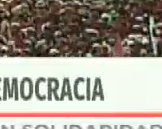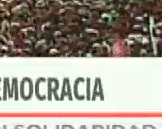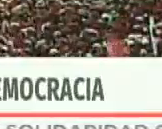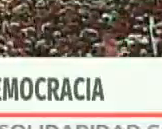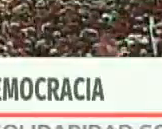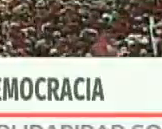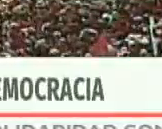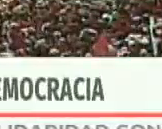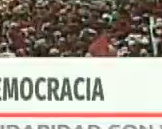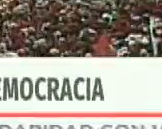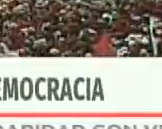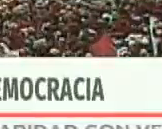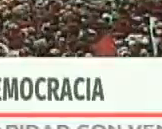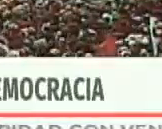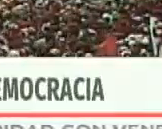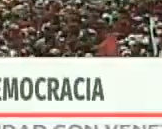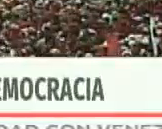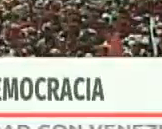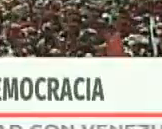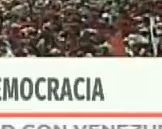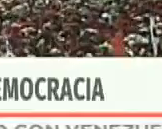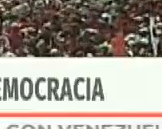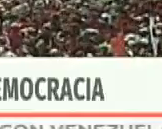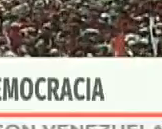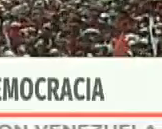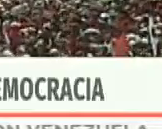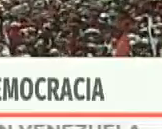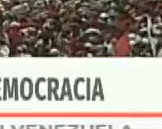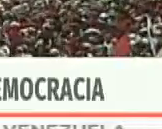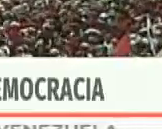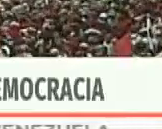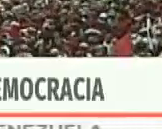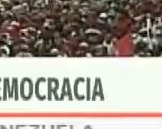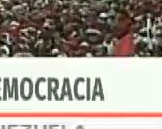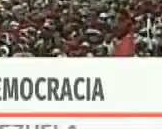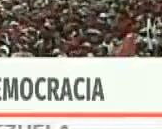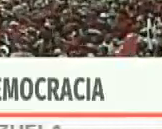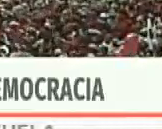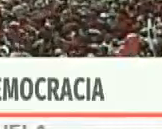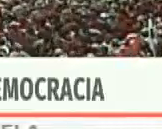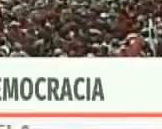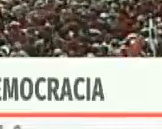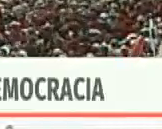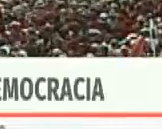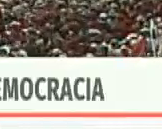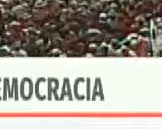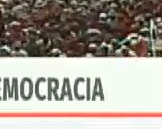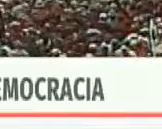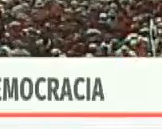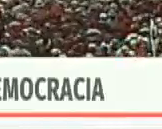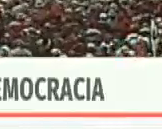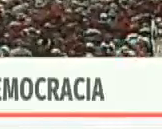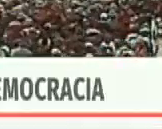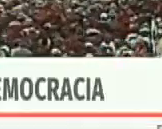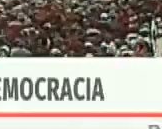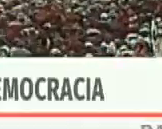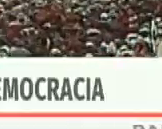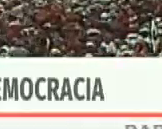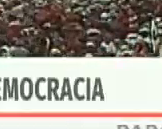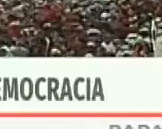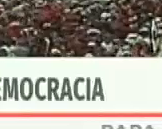informado que a partir de esta noche se instala en vigilia junto al pueblo de Venezuela frente al Palacio de Miraflores. Ha